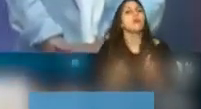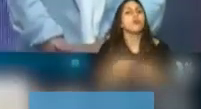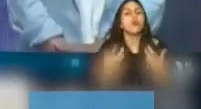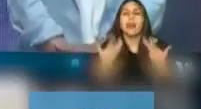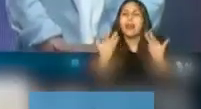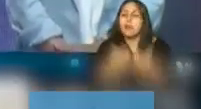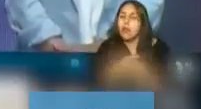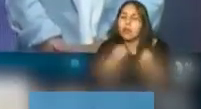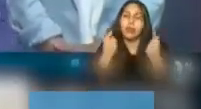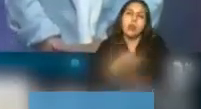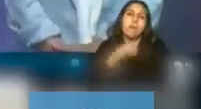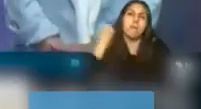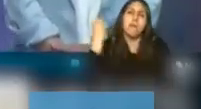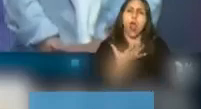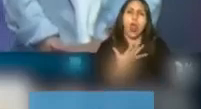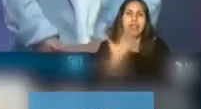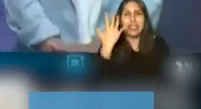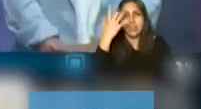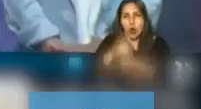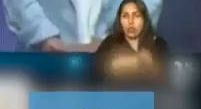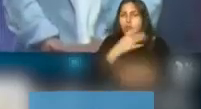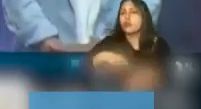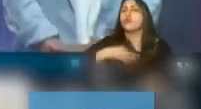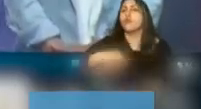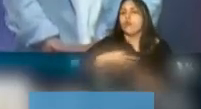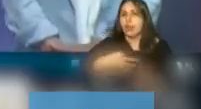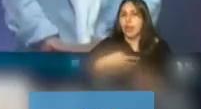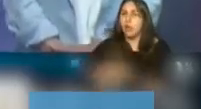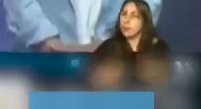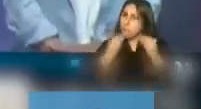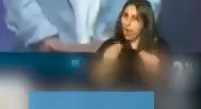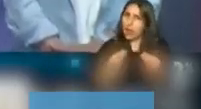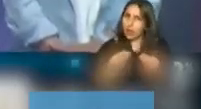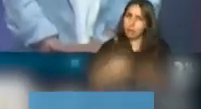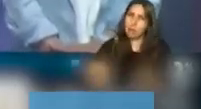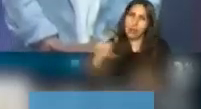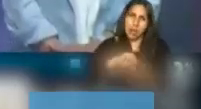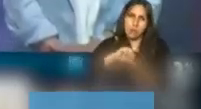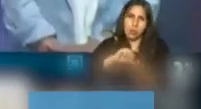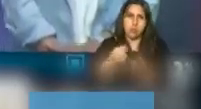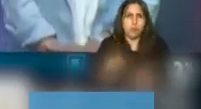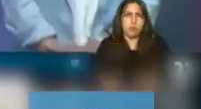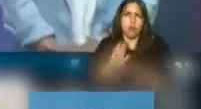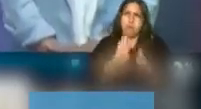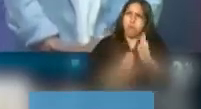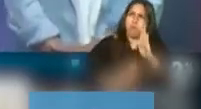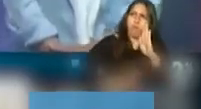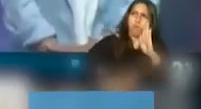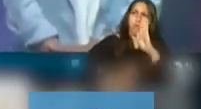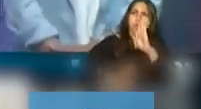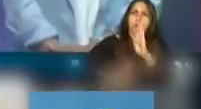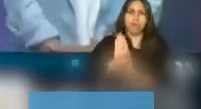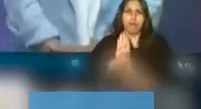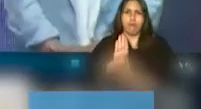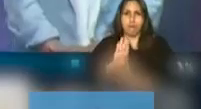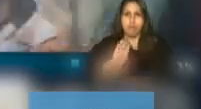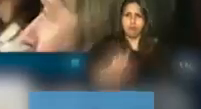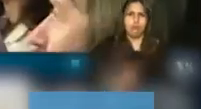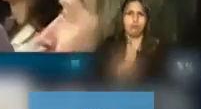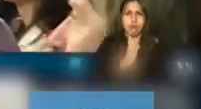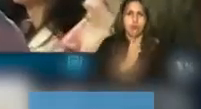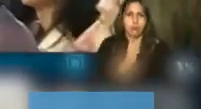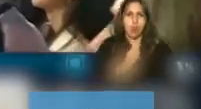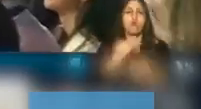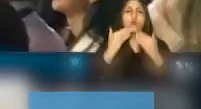presentó esa posibilidad de destacarse, de tomar distancia de los discursos de la noche con algo que es